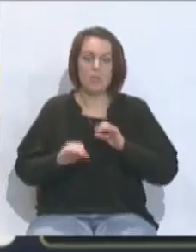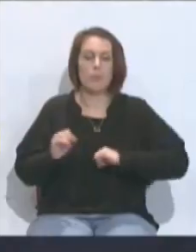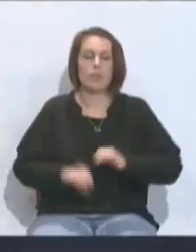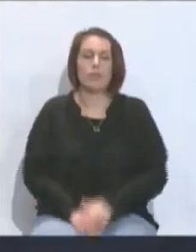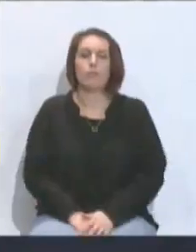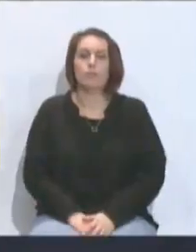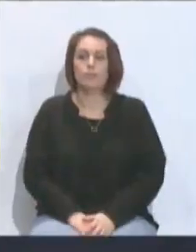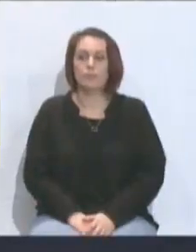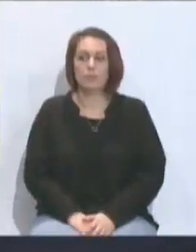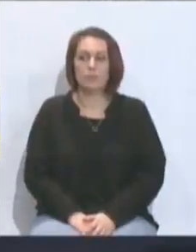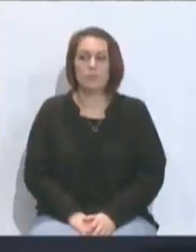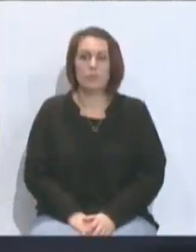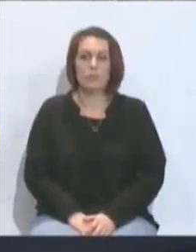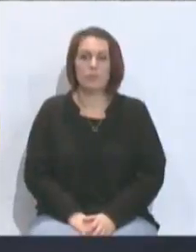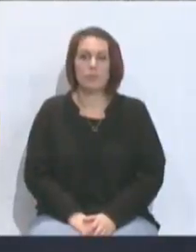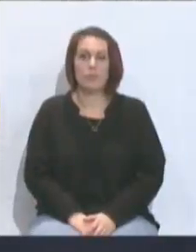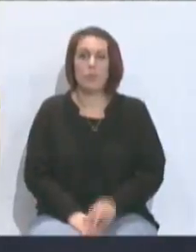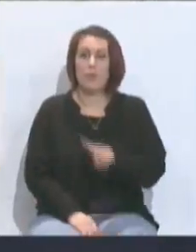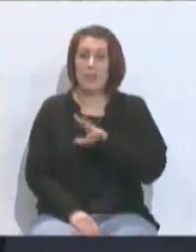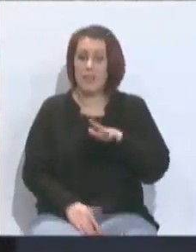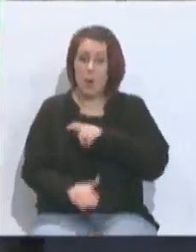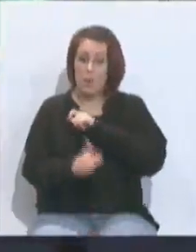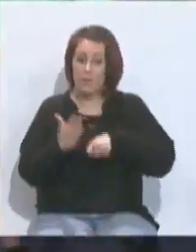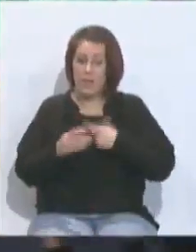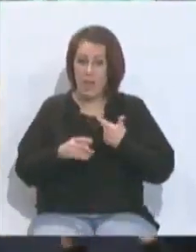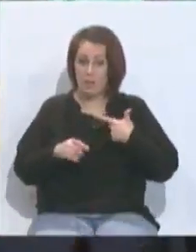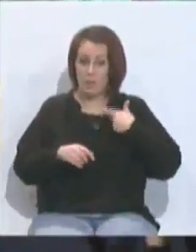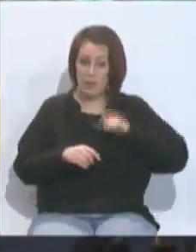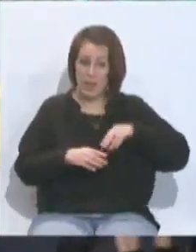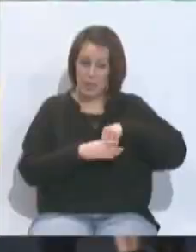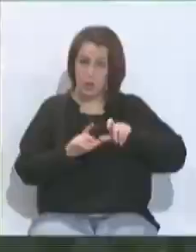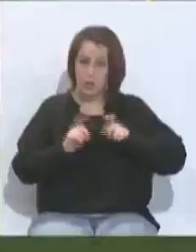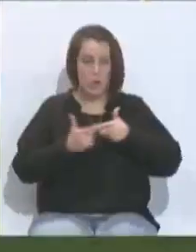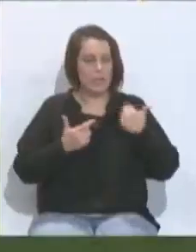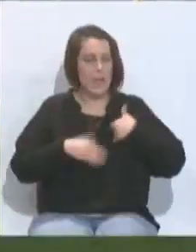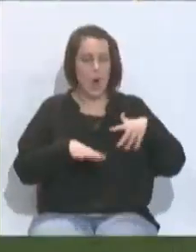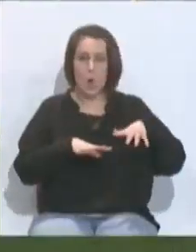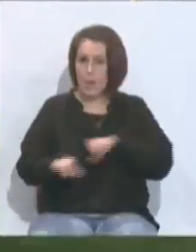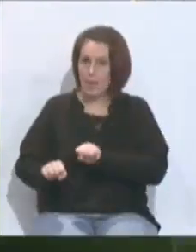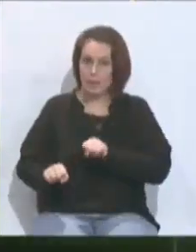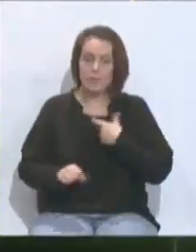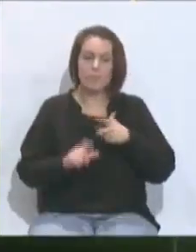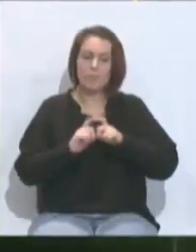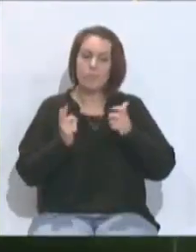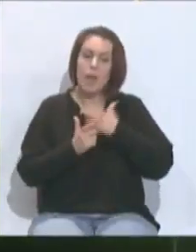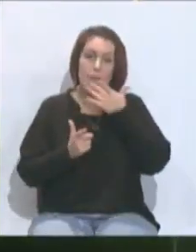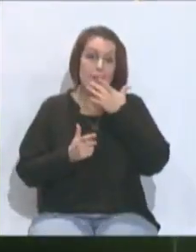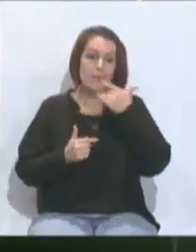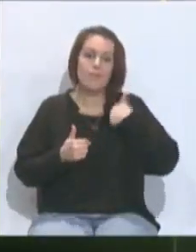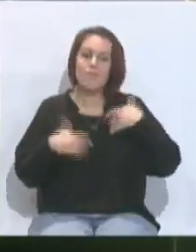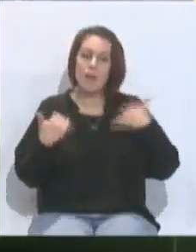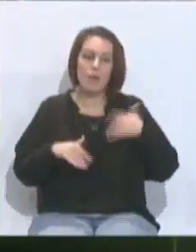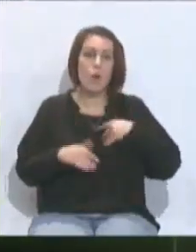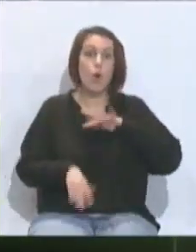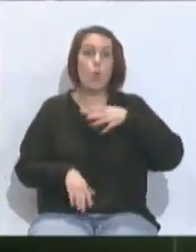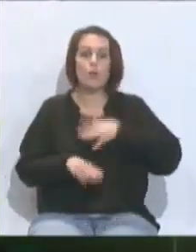competir. Las 25 fichas de profesionales del primer equipo han sido ocupadas. Los amarillos afrontan este miércoles los